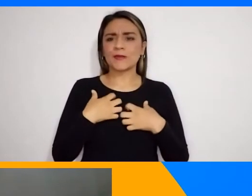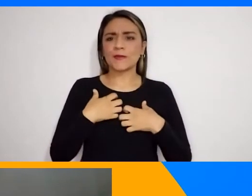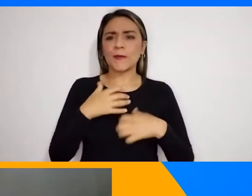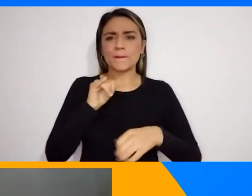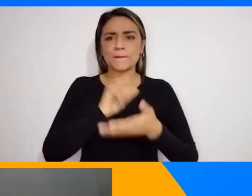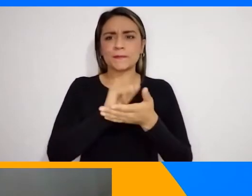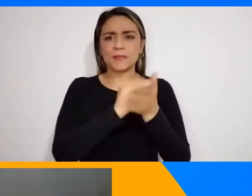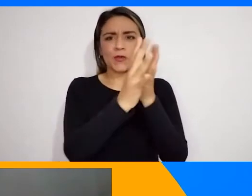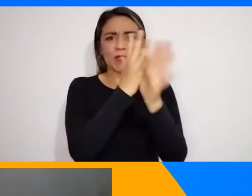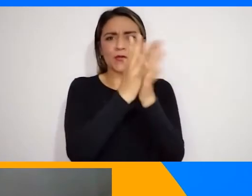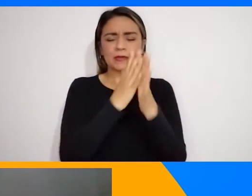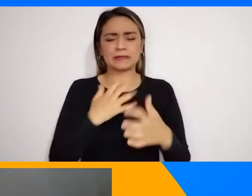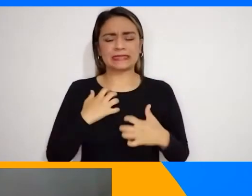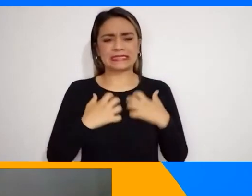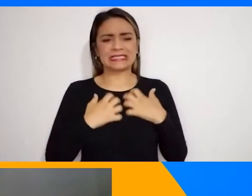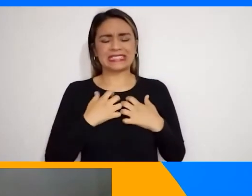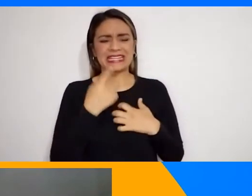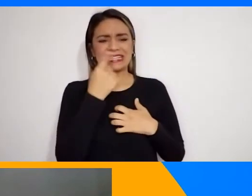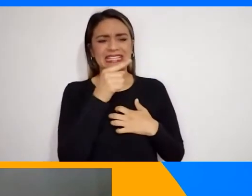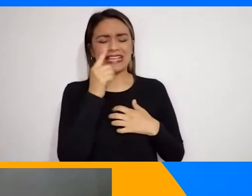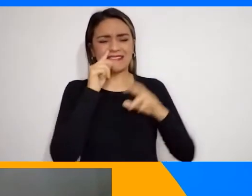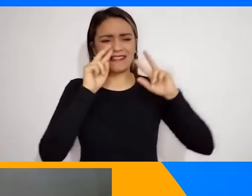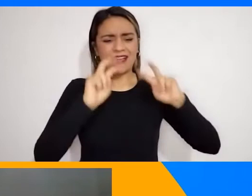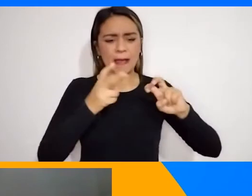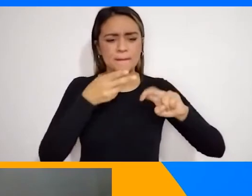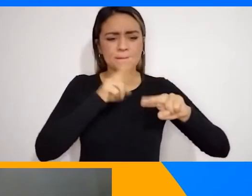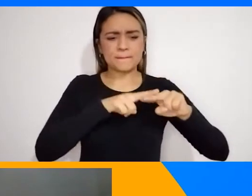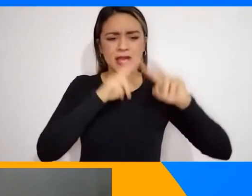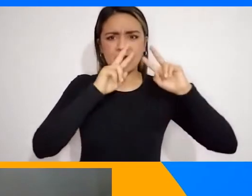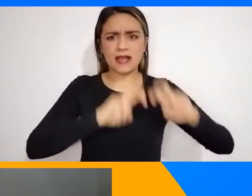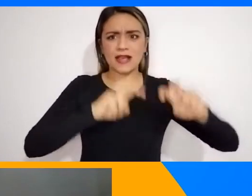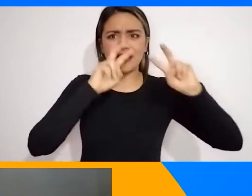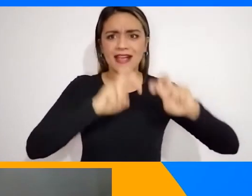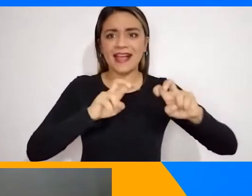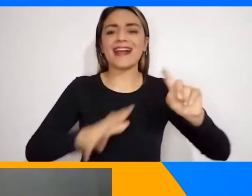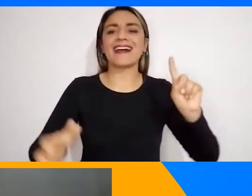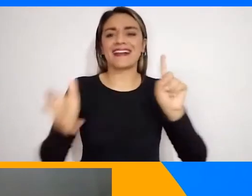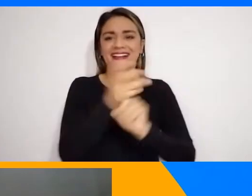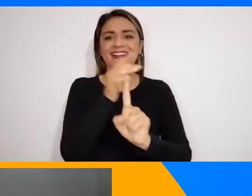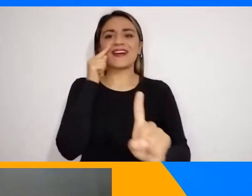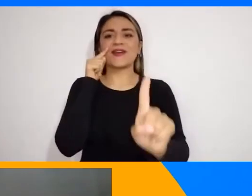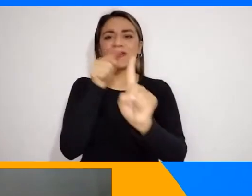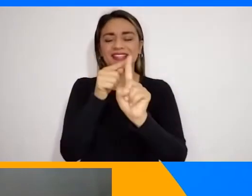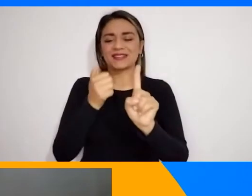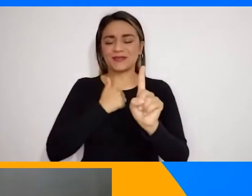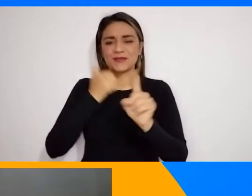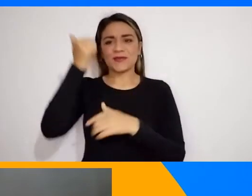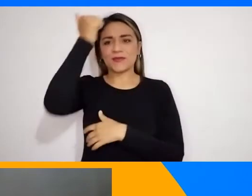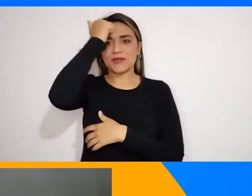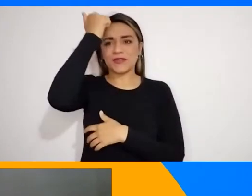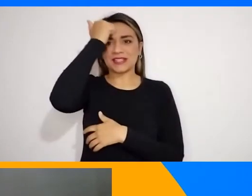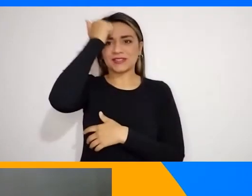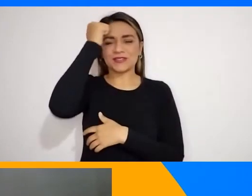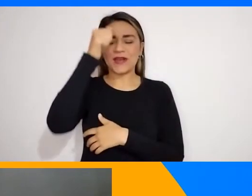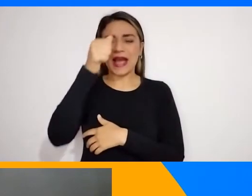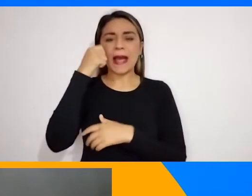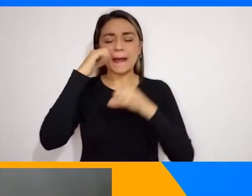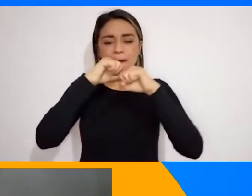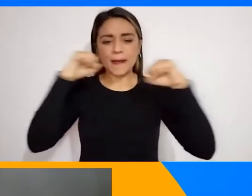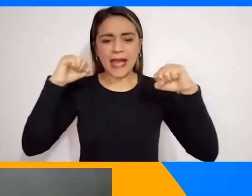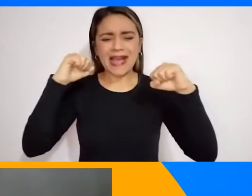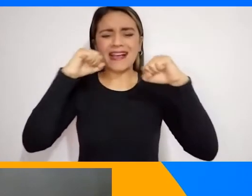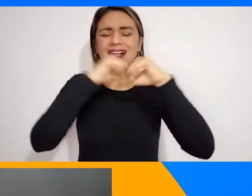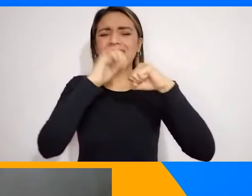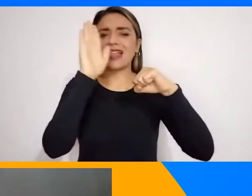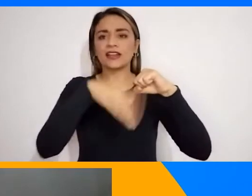comentabas, respecto a que quieres indagar más, pues logra uno el objetivo como docente que el estudiante vaya más allá, porque